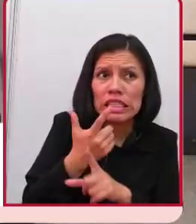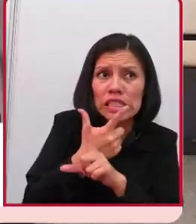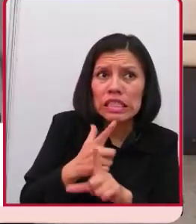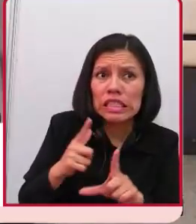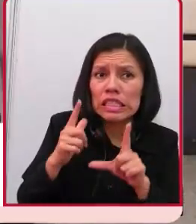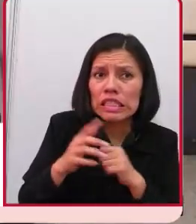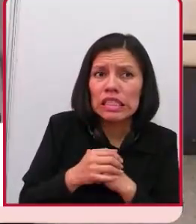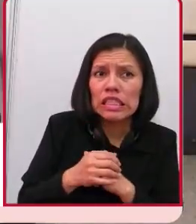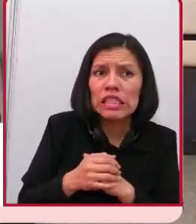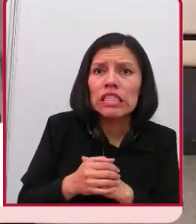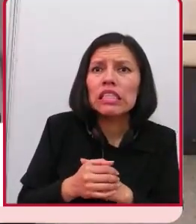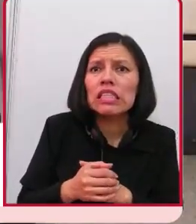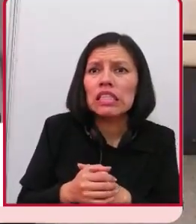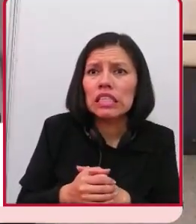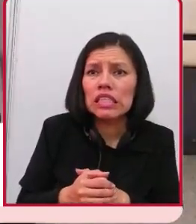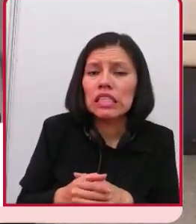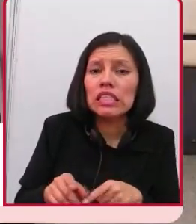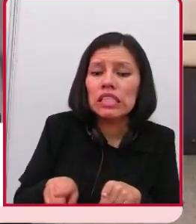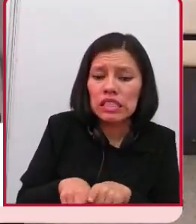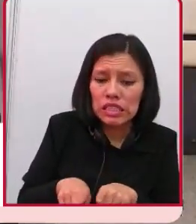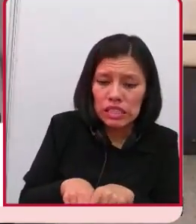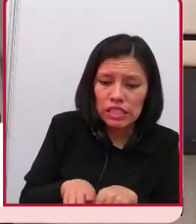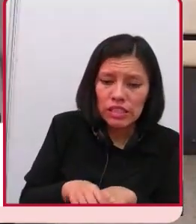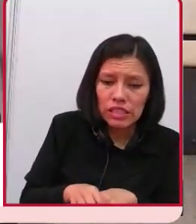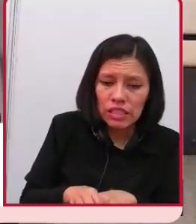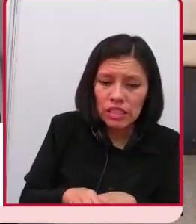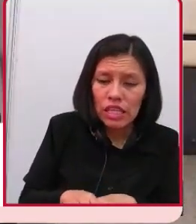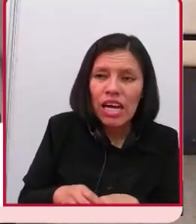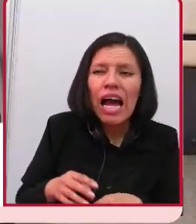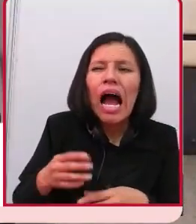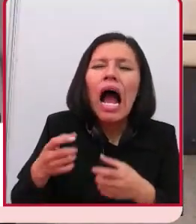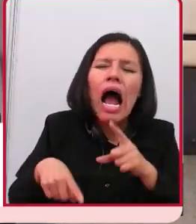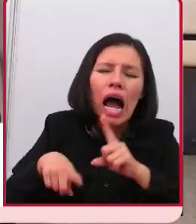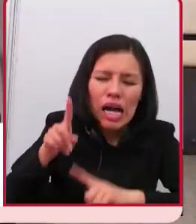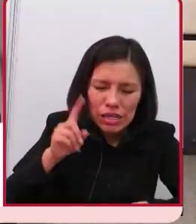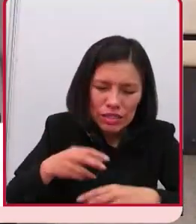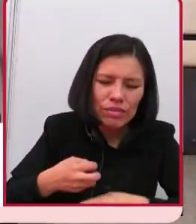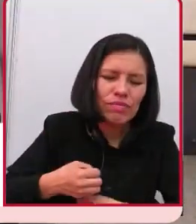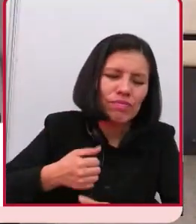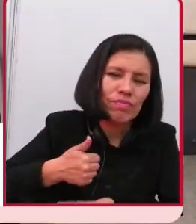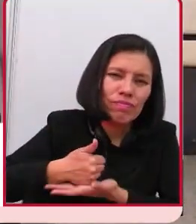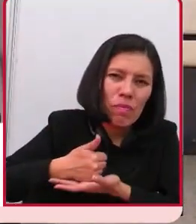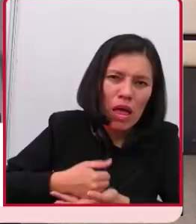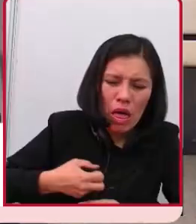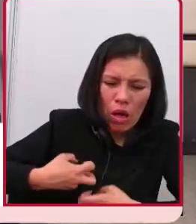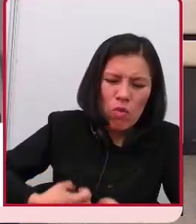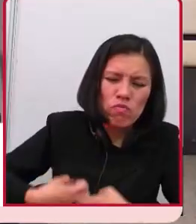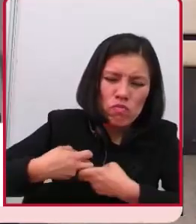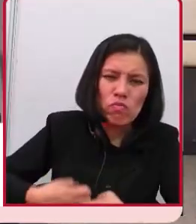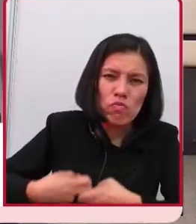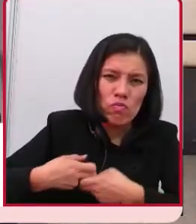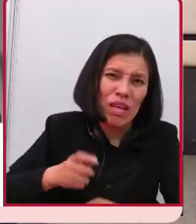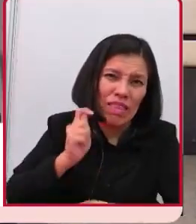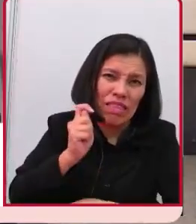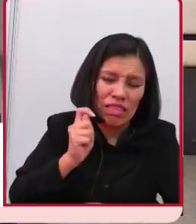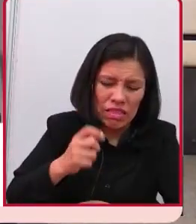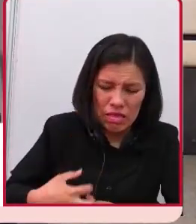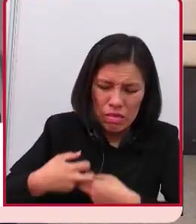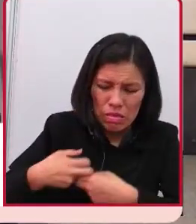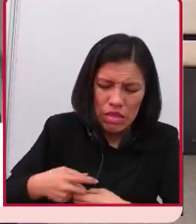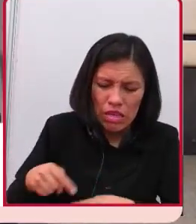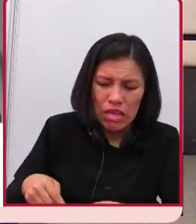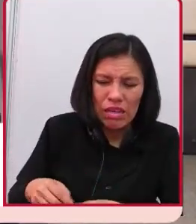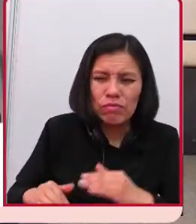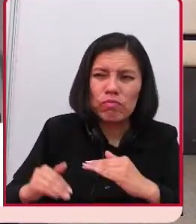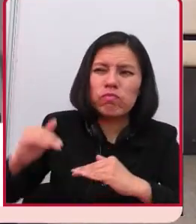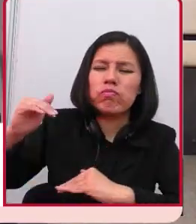que a veces el tonelaje nos juega en contra y dicen es mejor pasar más tonelaje que liberar más, pero bueno, eso ya son otras decisiones que no